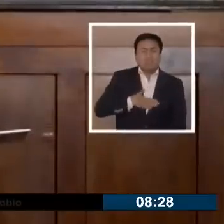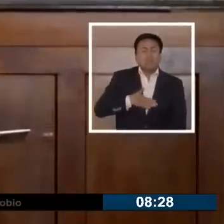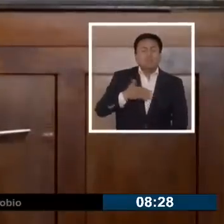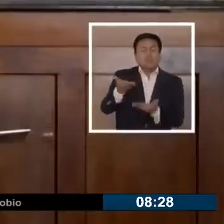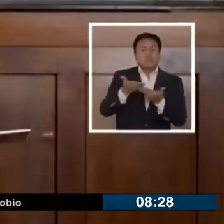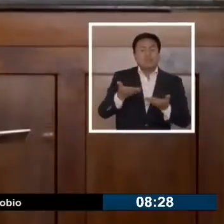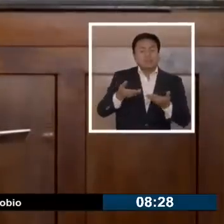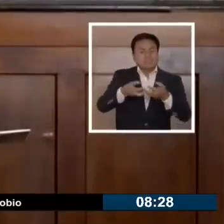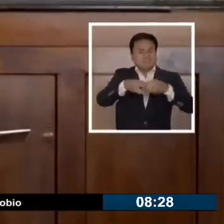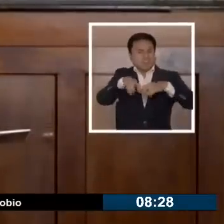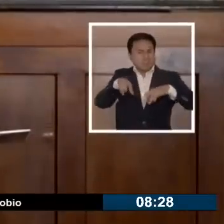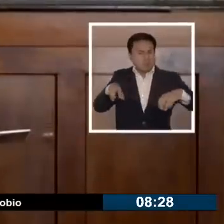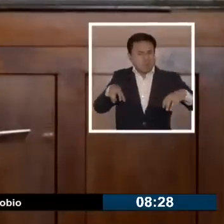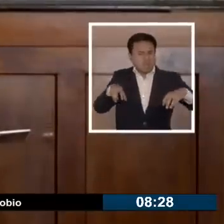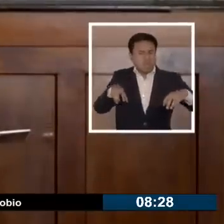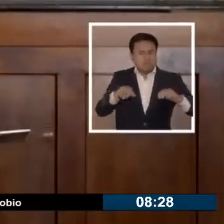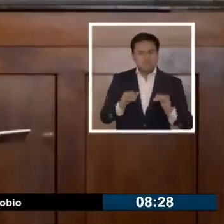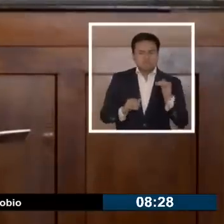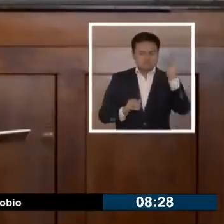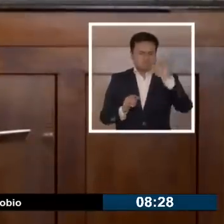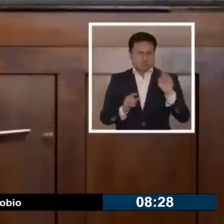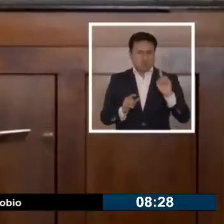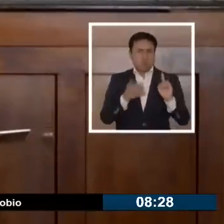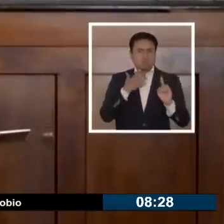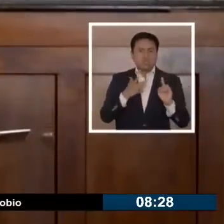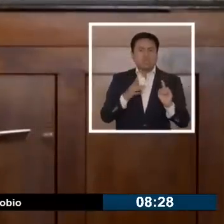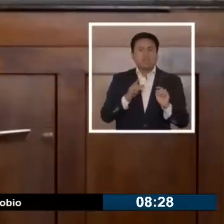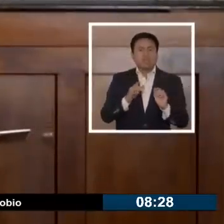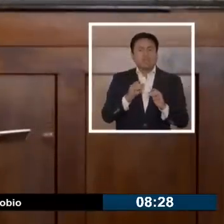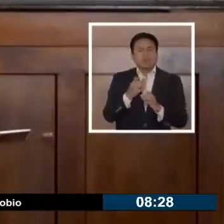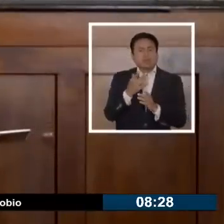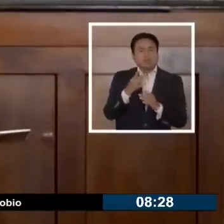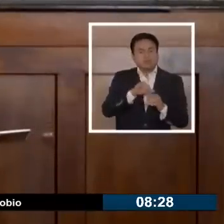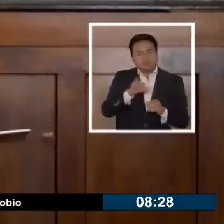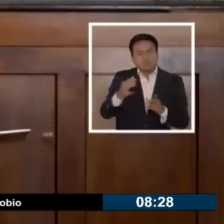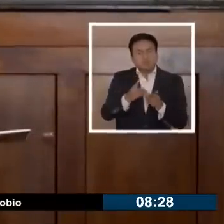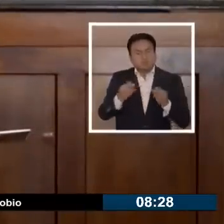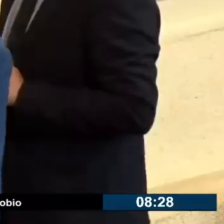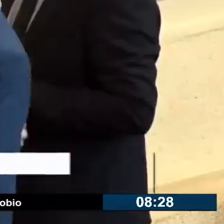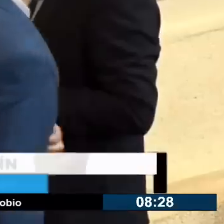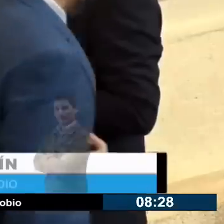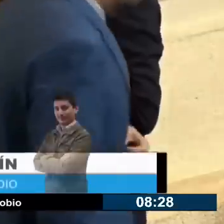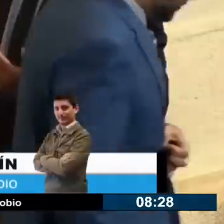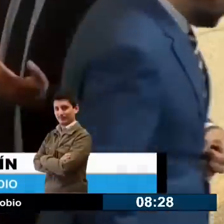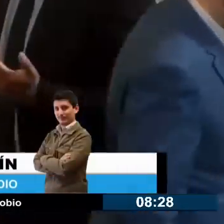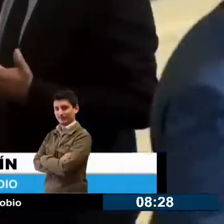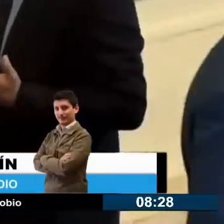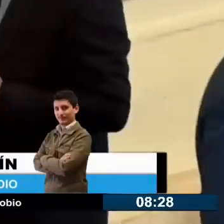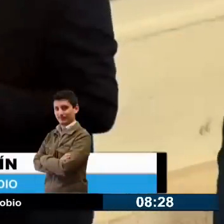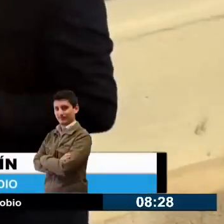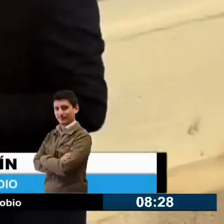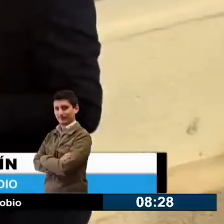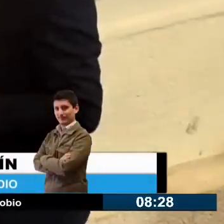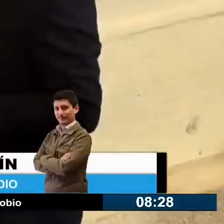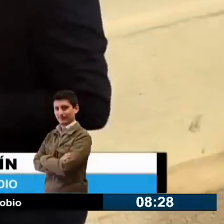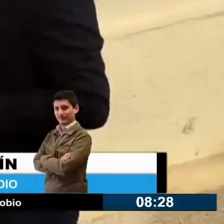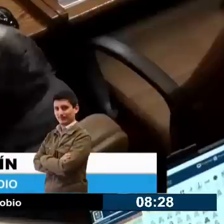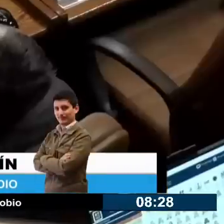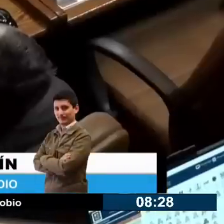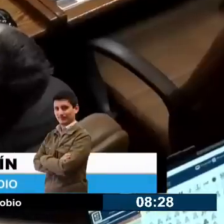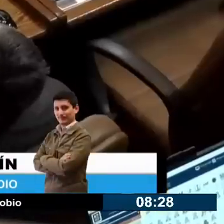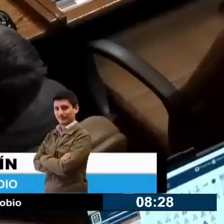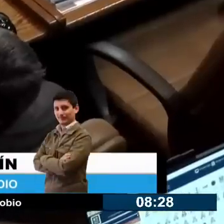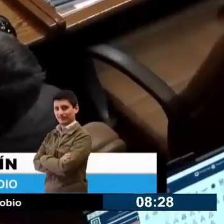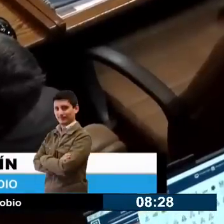sí haga posible esta reforma. La radiografía de esta derrota se puede encontrar en las negociaciones infructíferas que el Ejecutivo